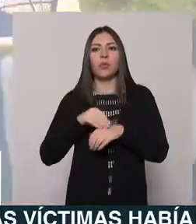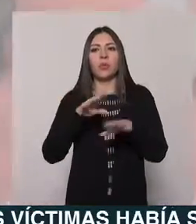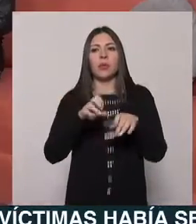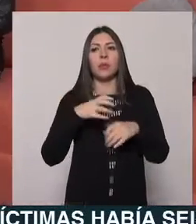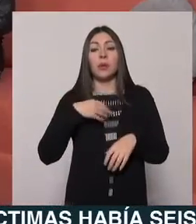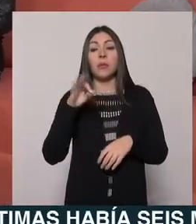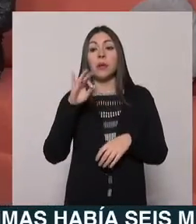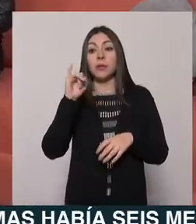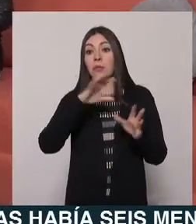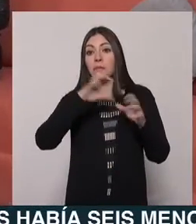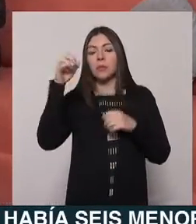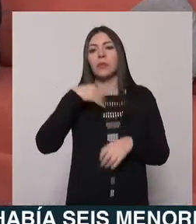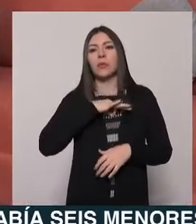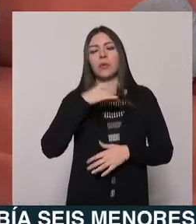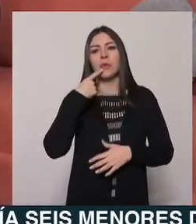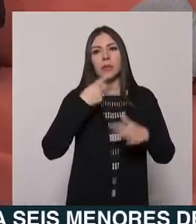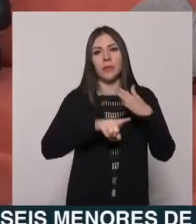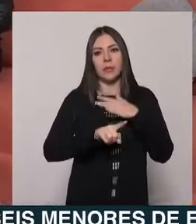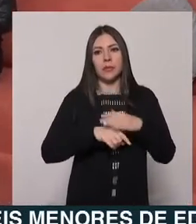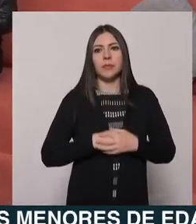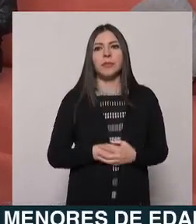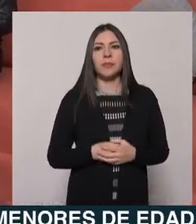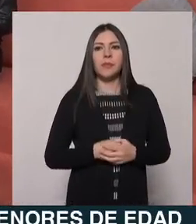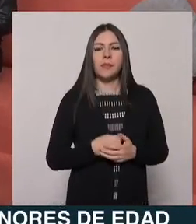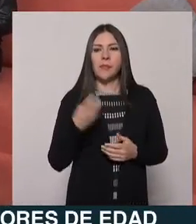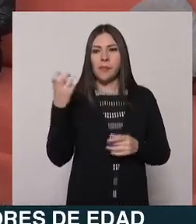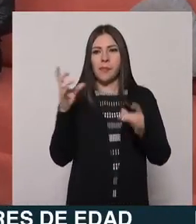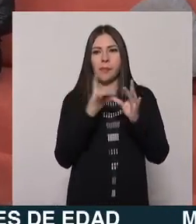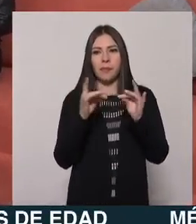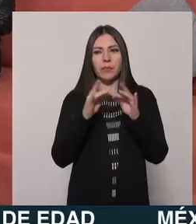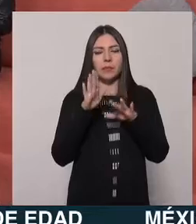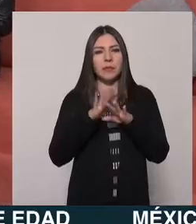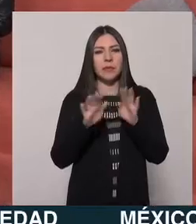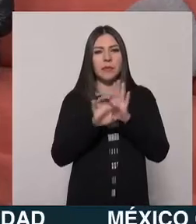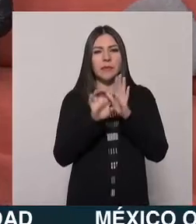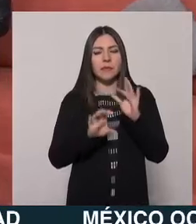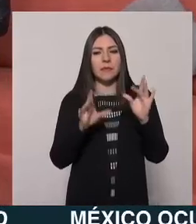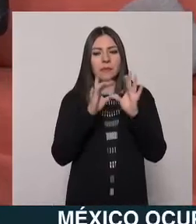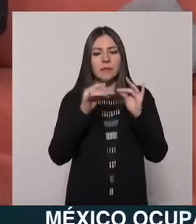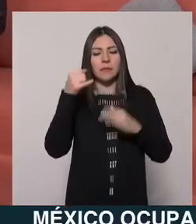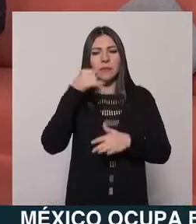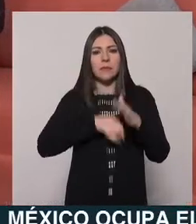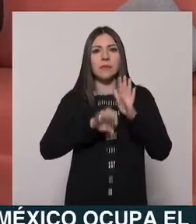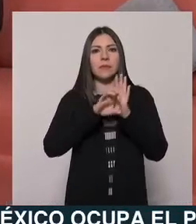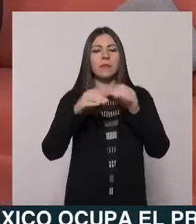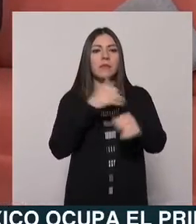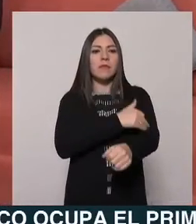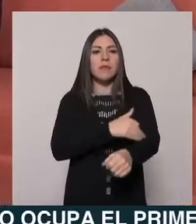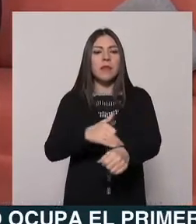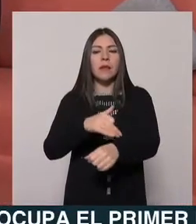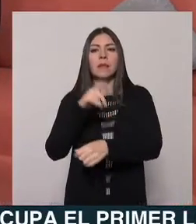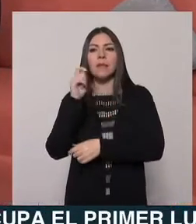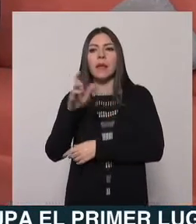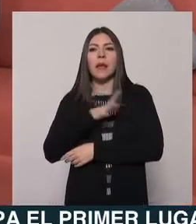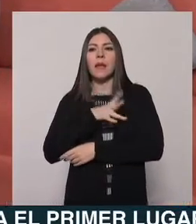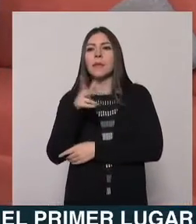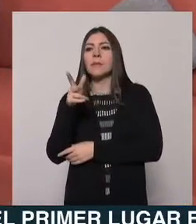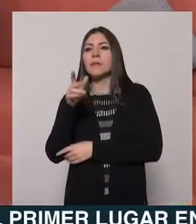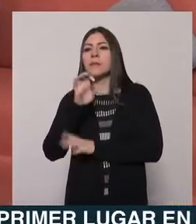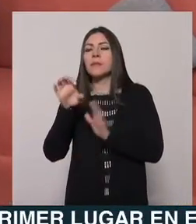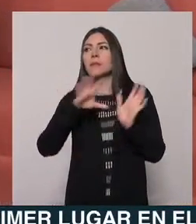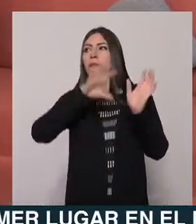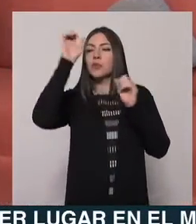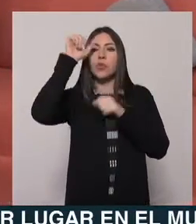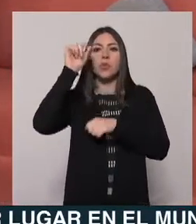denuncia si se la... Bueno, pues ahí está un caso más ejemplificado de lo que decíamos en el caso de familias con alguno de los miembros extranjeros. ¿Cuáles